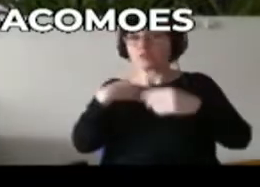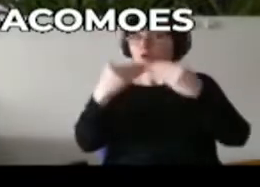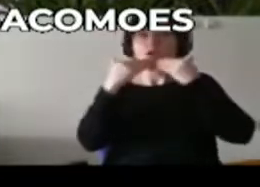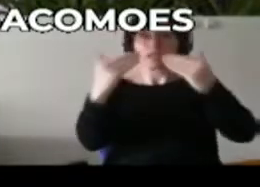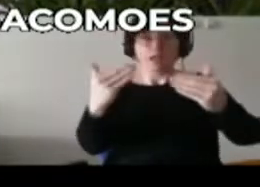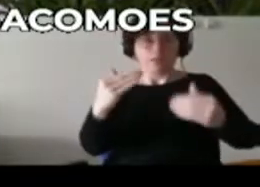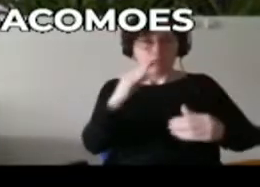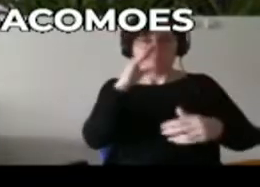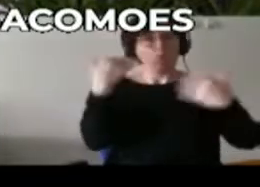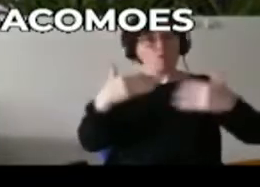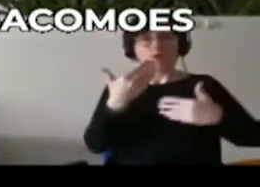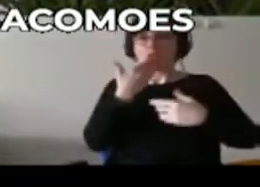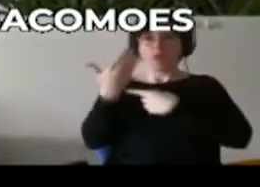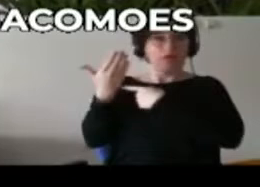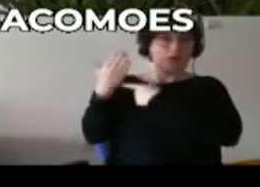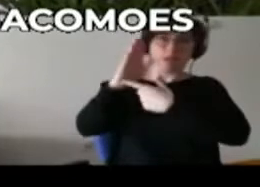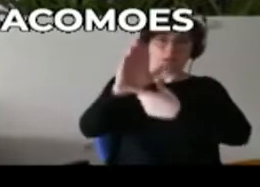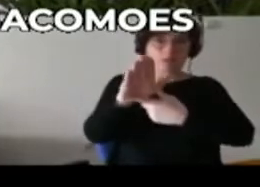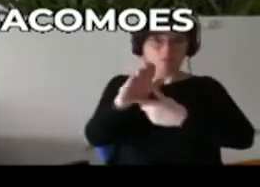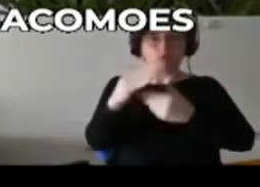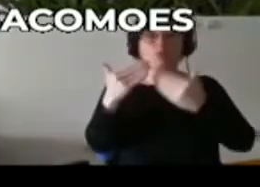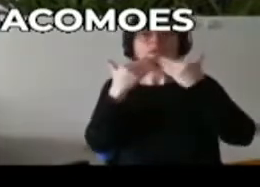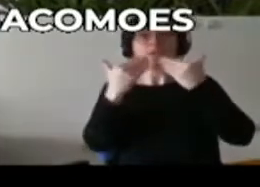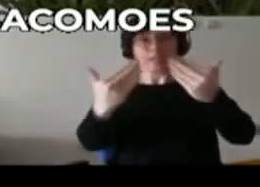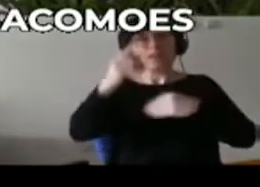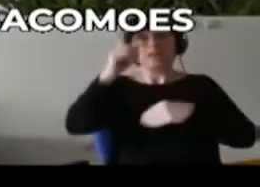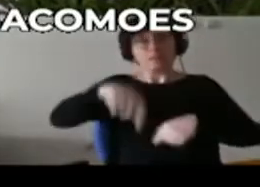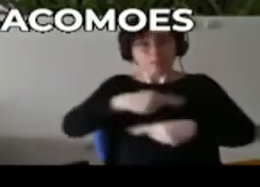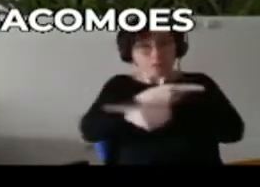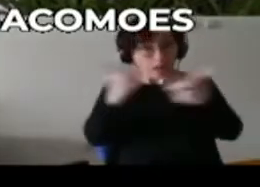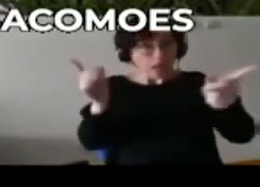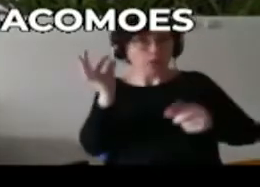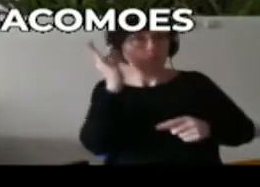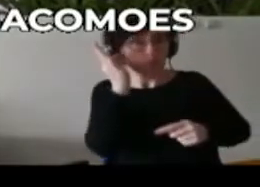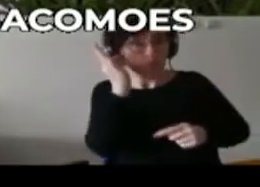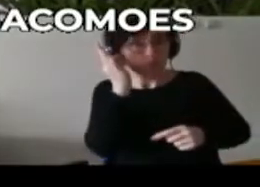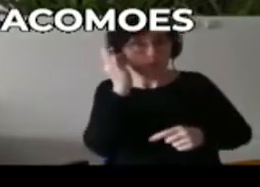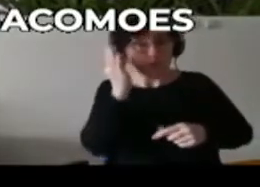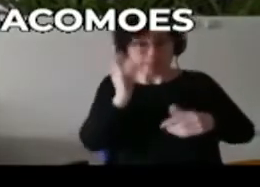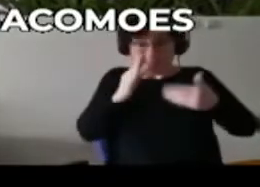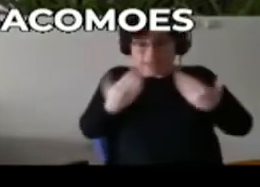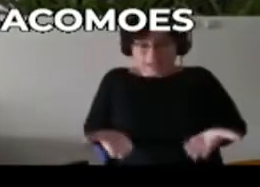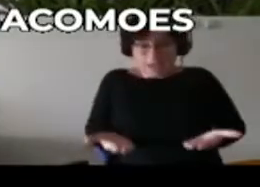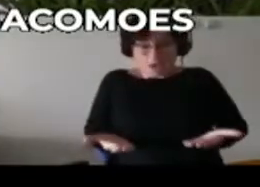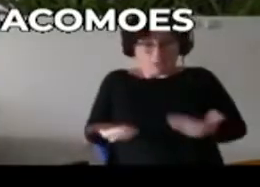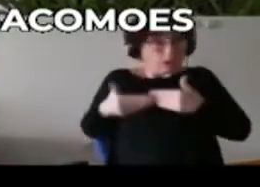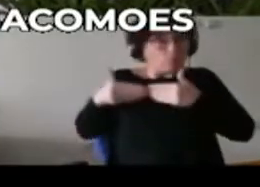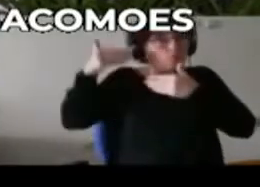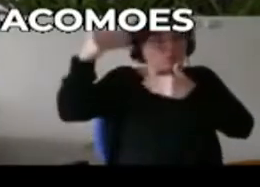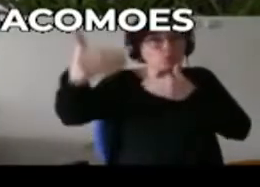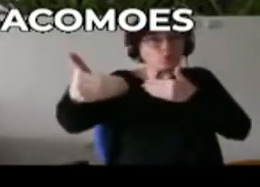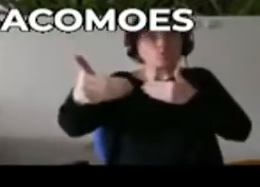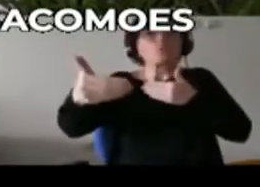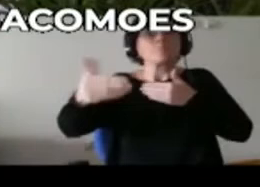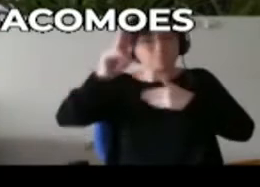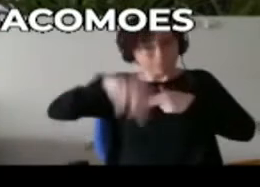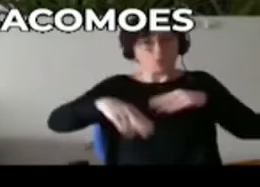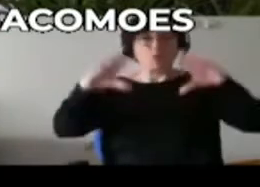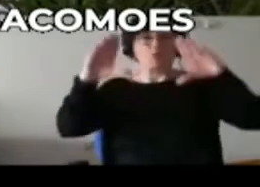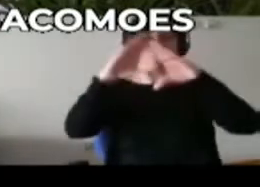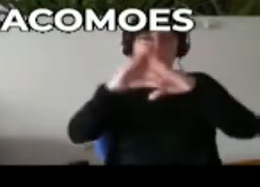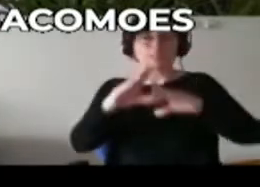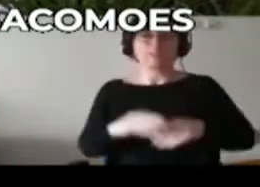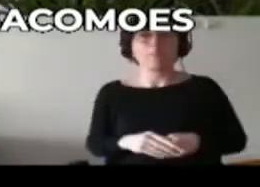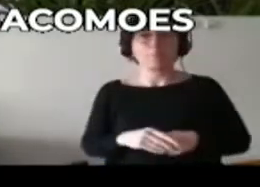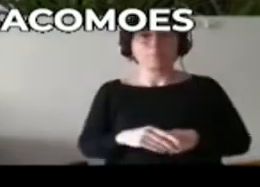vuestra ejemplaridad. Gracias también a vosotras. Este presente y el futuro es feminista.